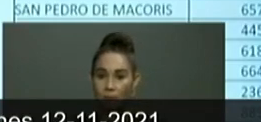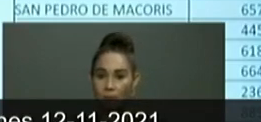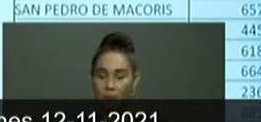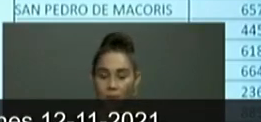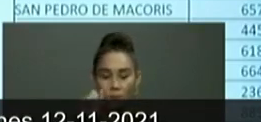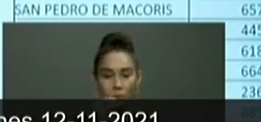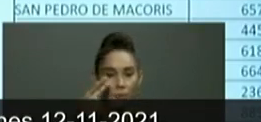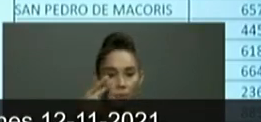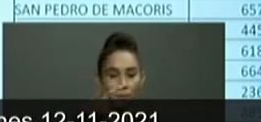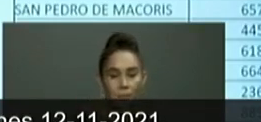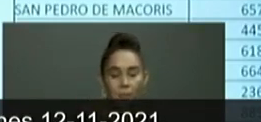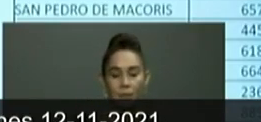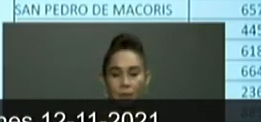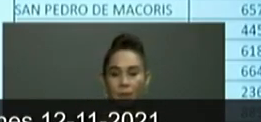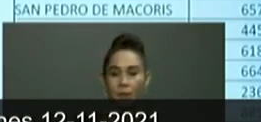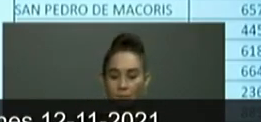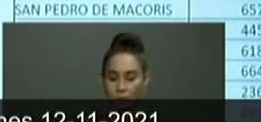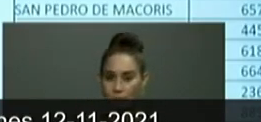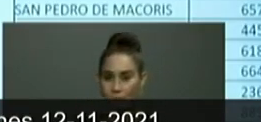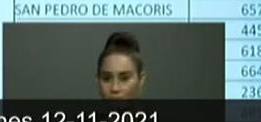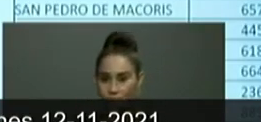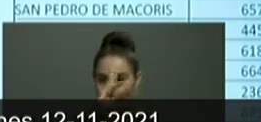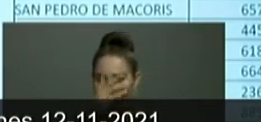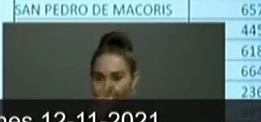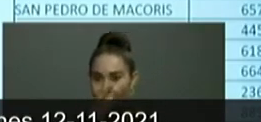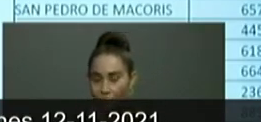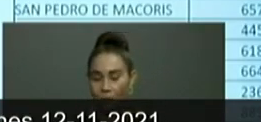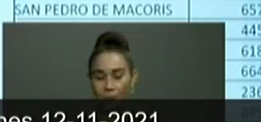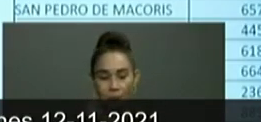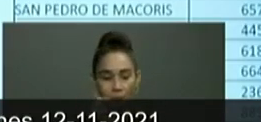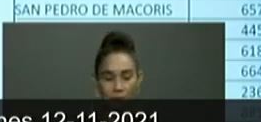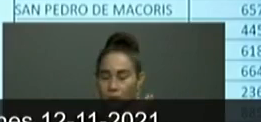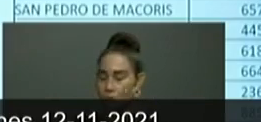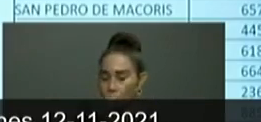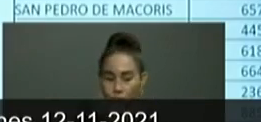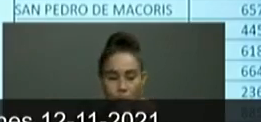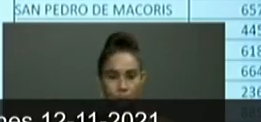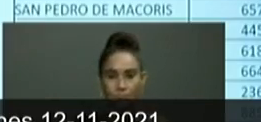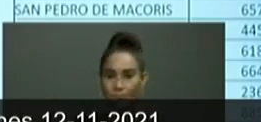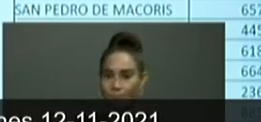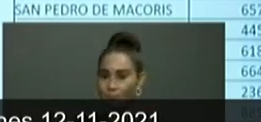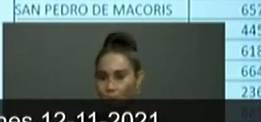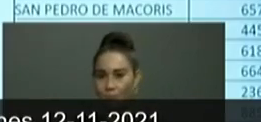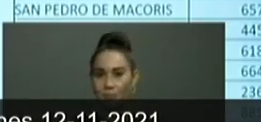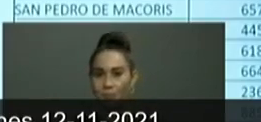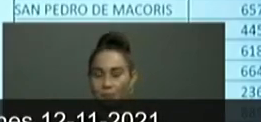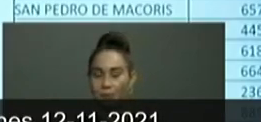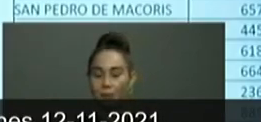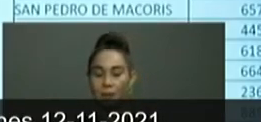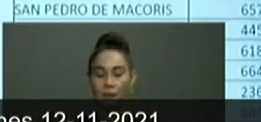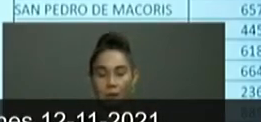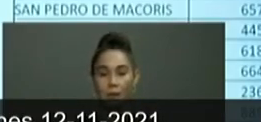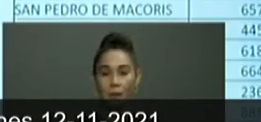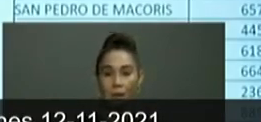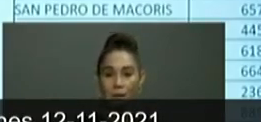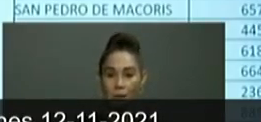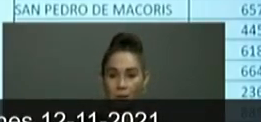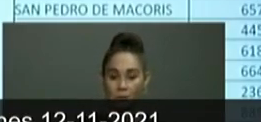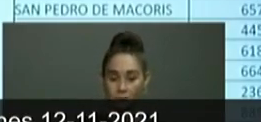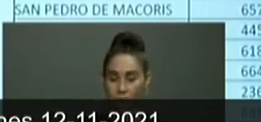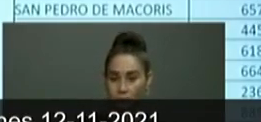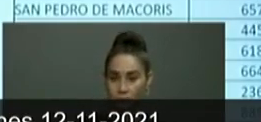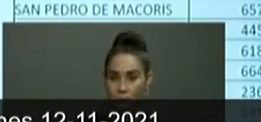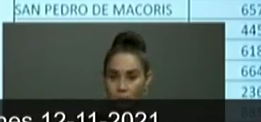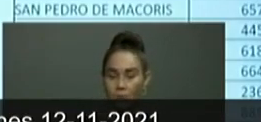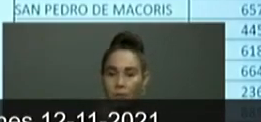Si ustedes pueden ver el mapa de la República Dominicana, es en todo el país que ocurre las parturientas. ¿Cuáles son